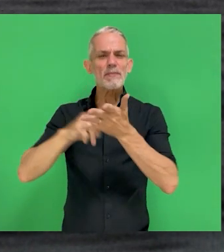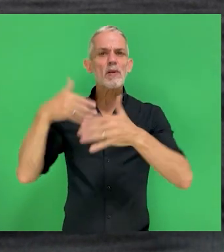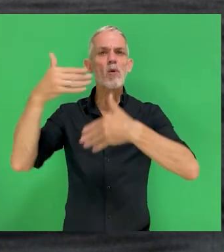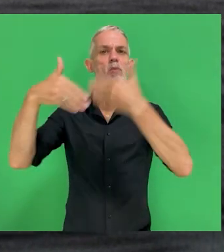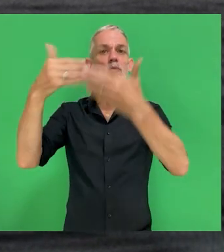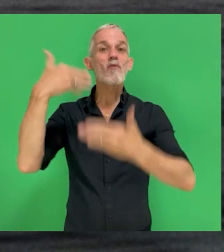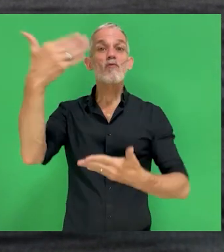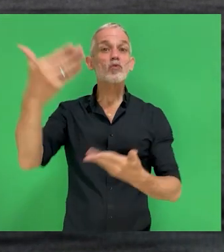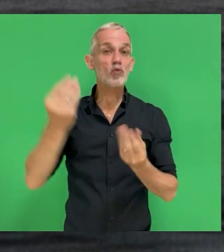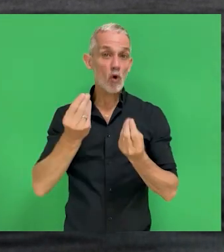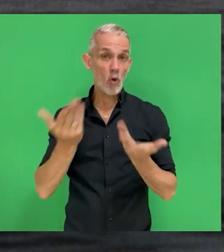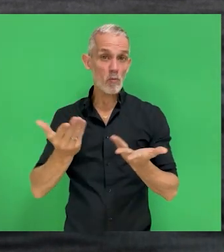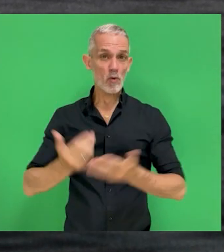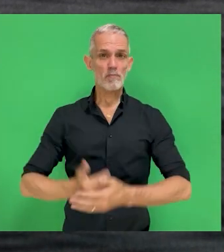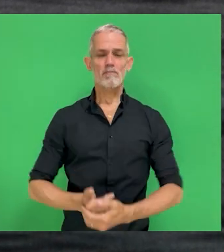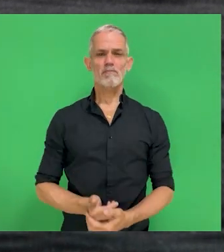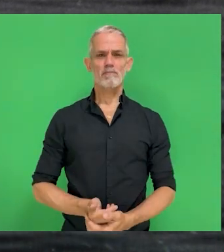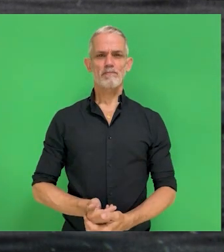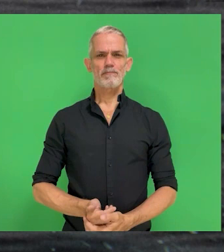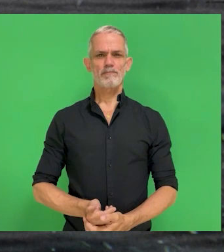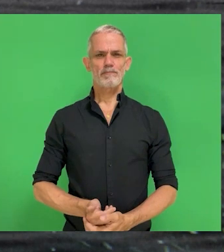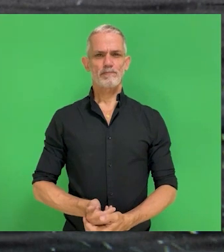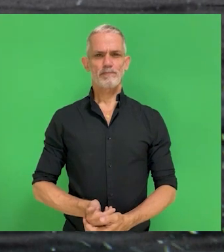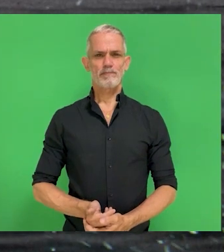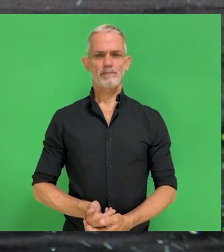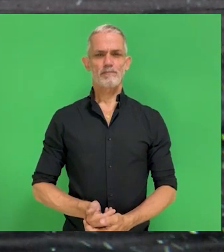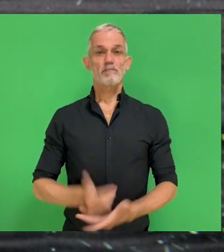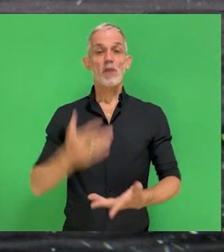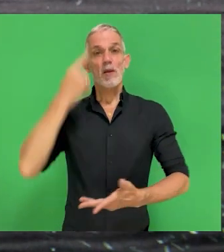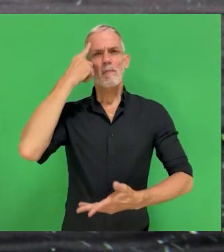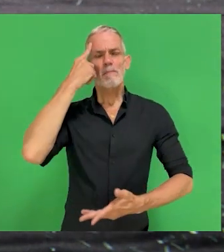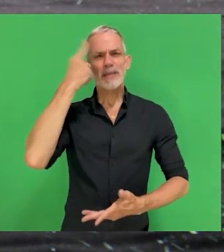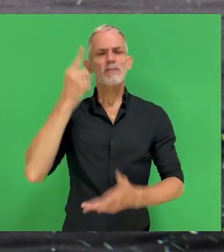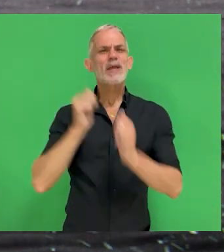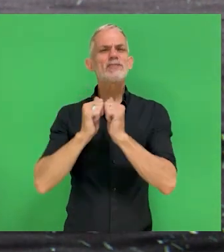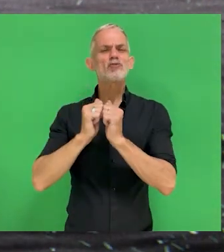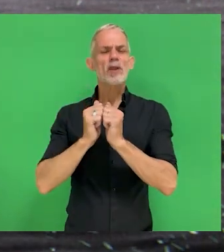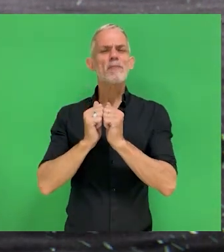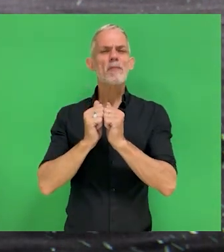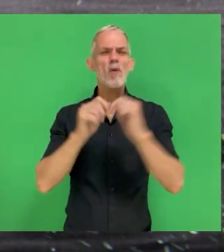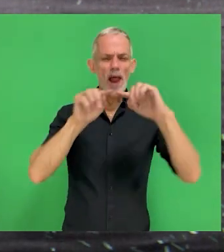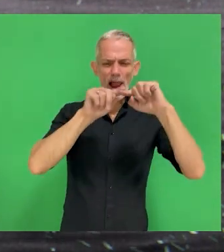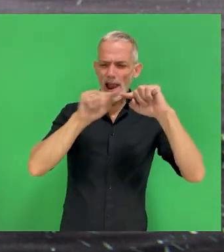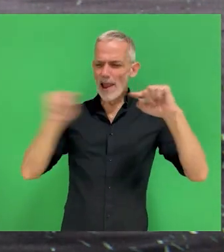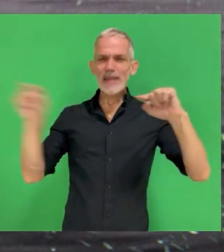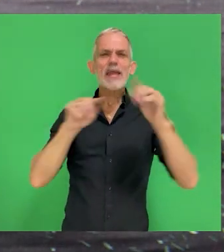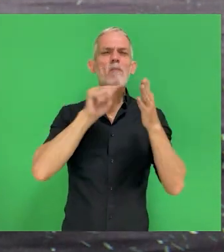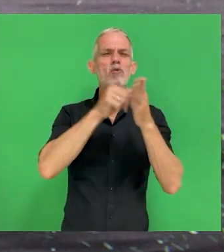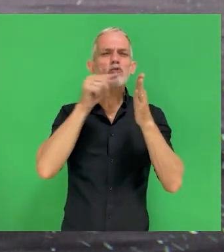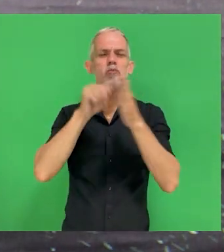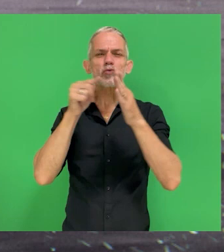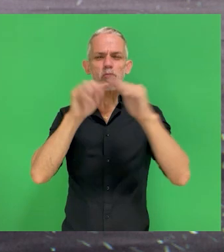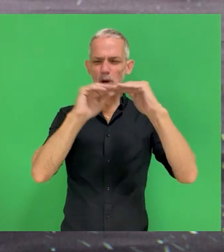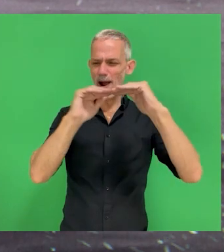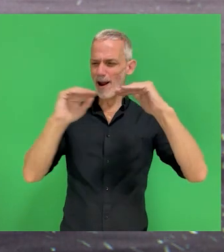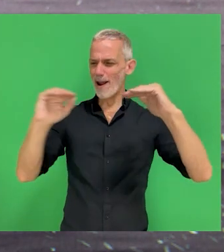vienen. Varias gotas de agua se reflejan sobre el mar. Si pensáramos a la historia como aquella línea hecha de minúsculos puntos